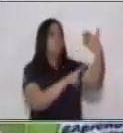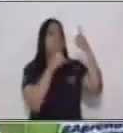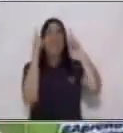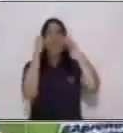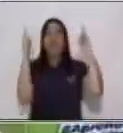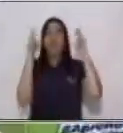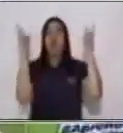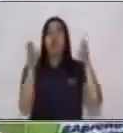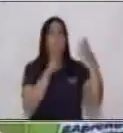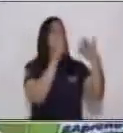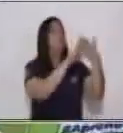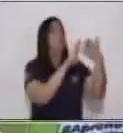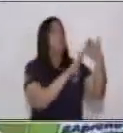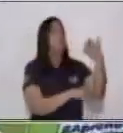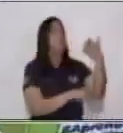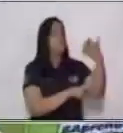sol.